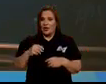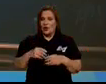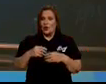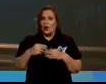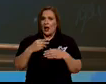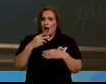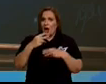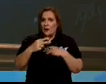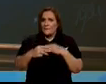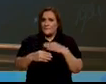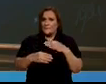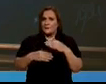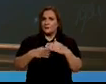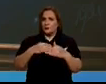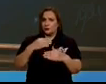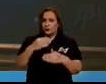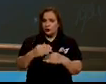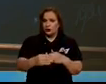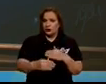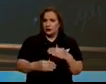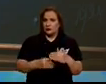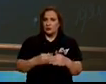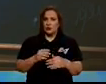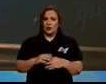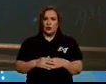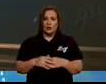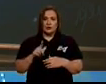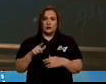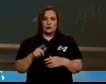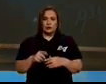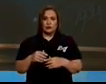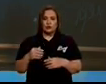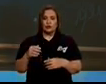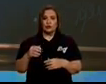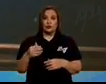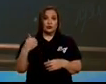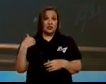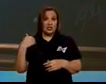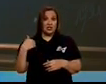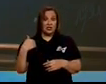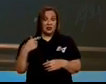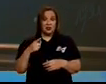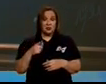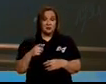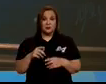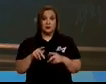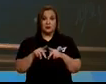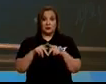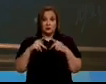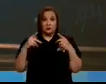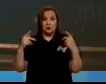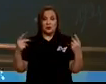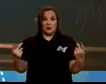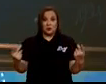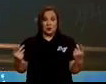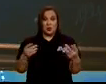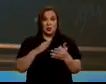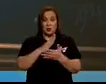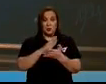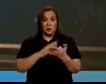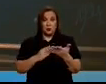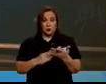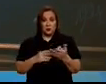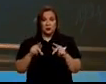La Miscelánea del Istmo, del cual quedan algunos ejemplares en la hemeroteca, de la Biblioteca Nacional de Ernesto Castillero.